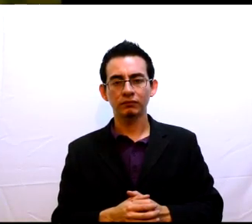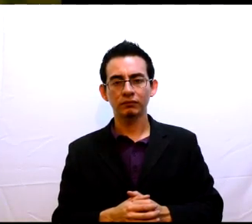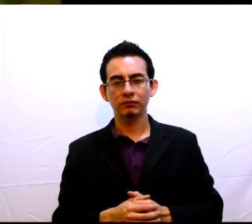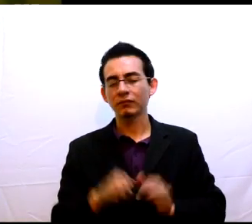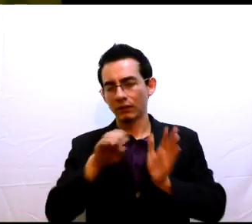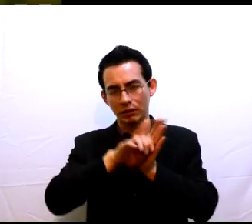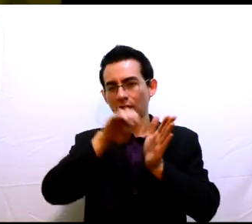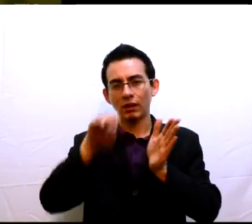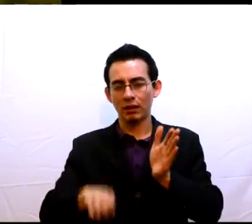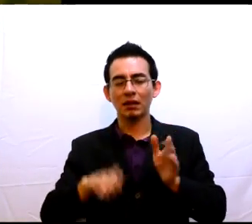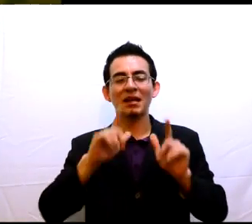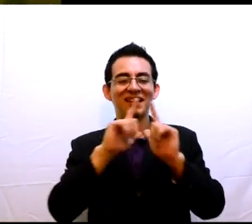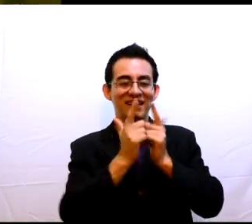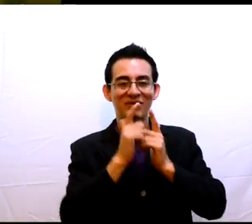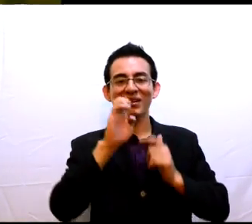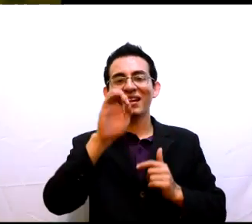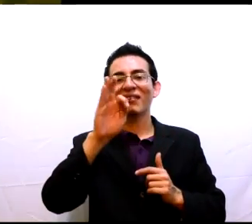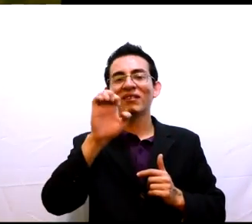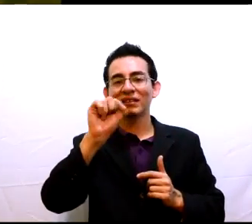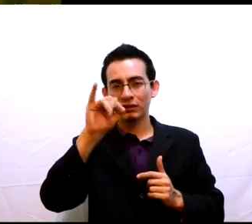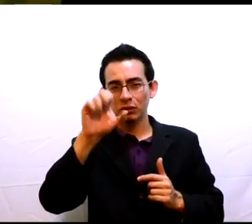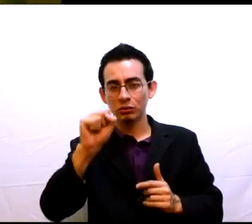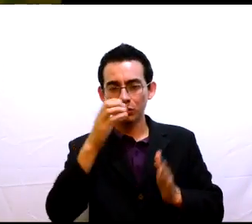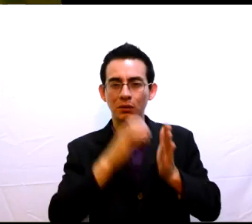por ejemplo en efesios 428